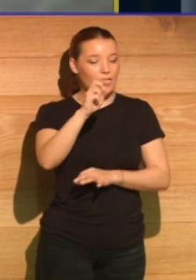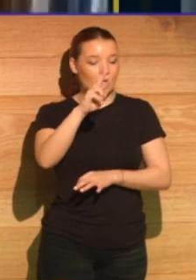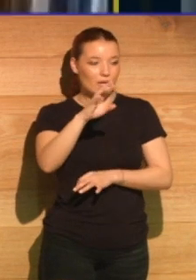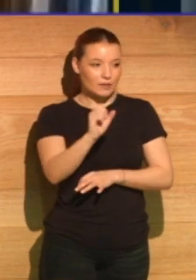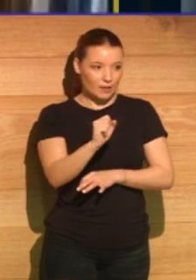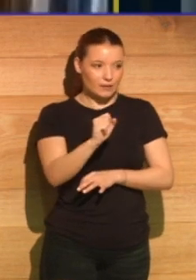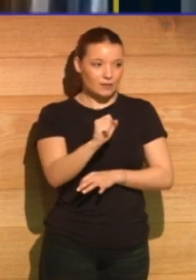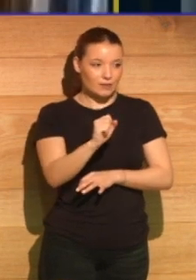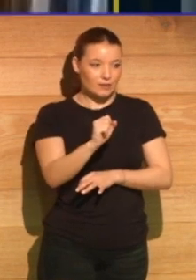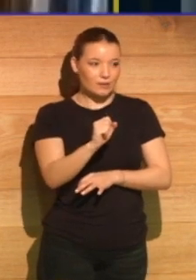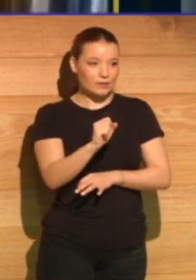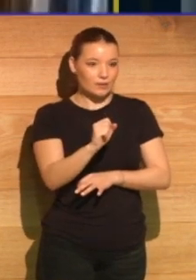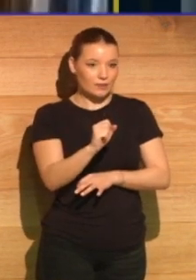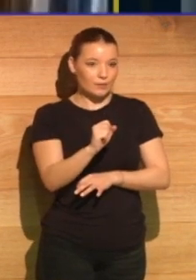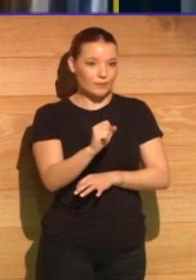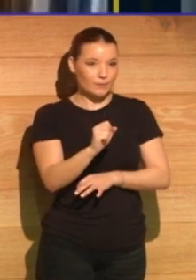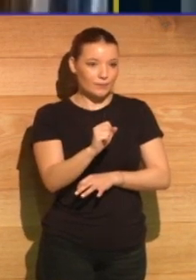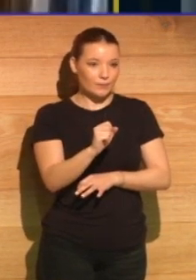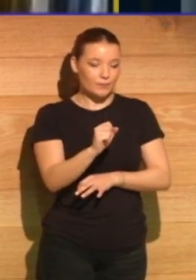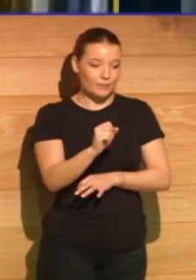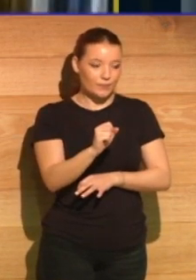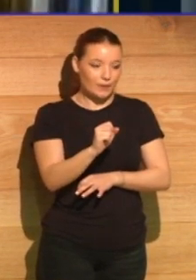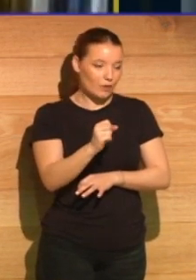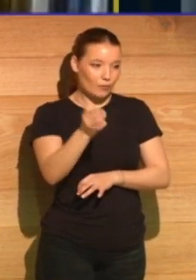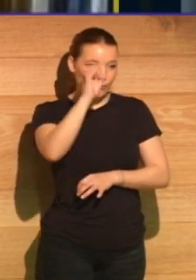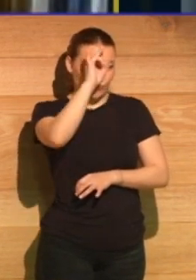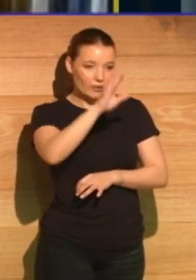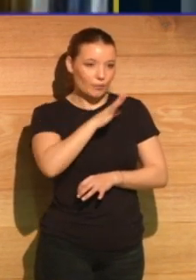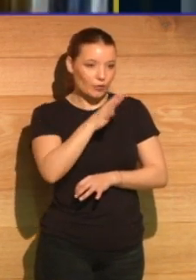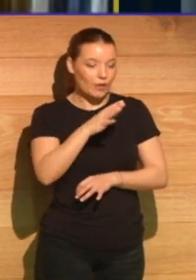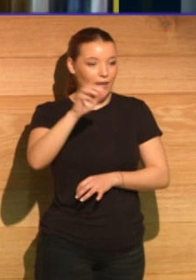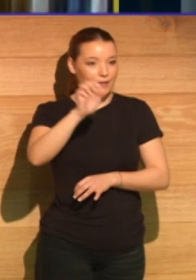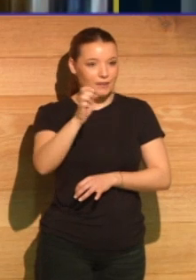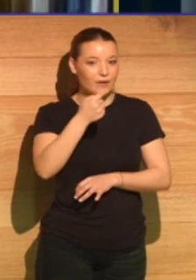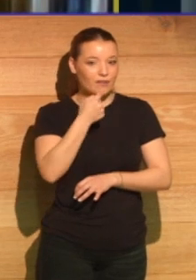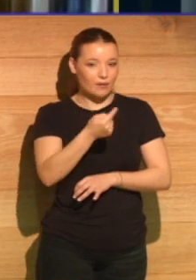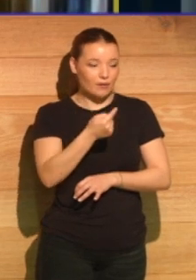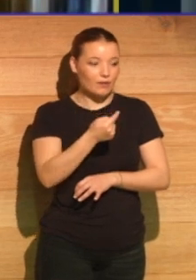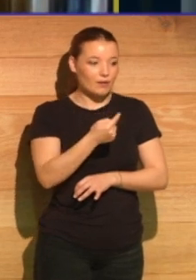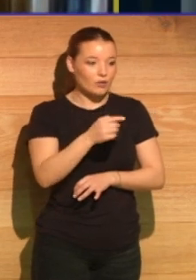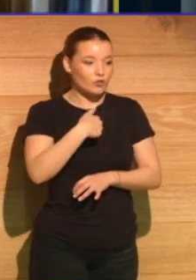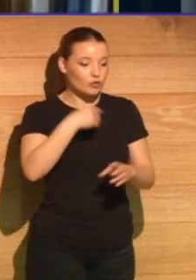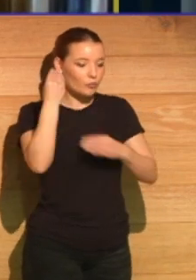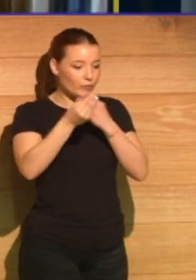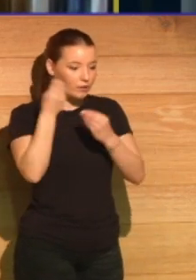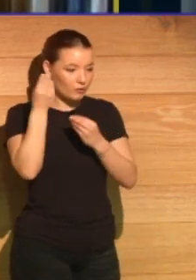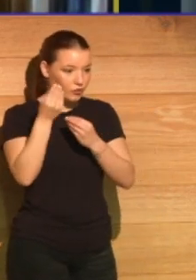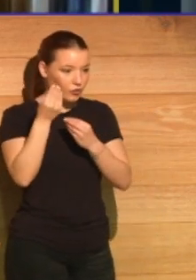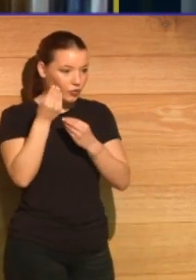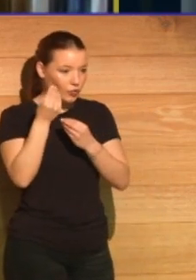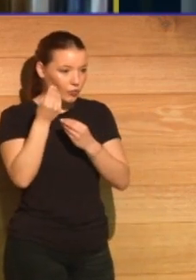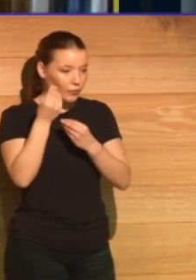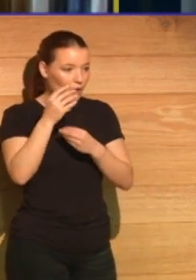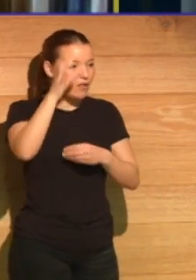Para que veas, ¿no? Claro, es sorprendente, porque es lo que dice Estíbaliz. Yo creo que ya no es ser que es que te gusten